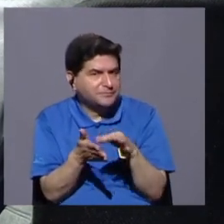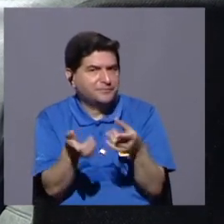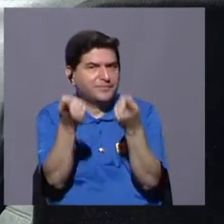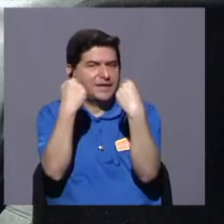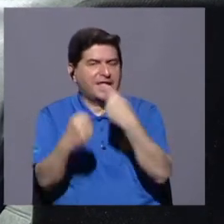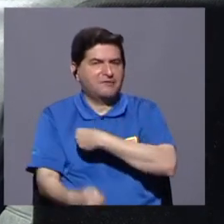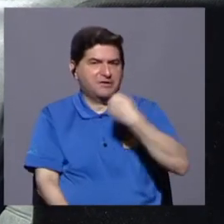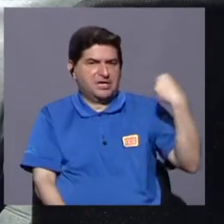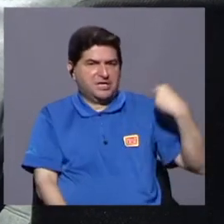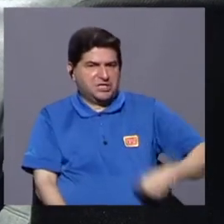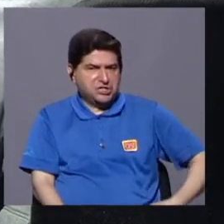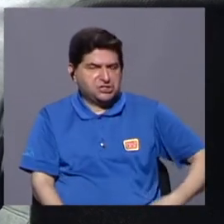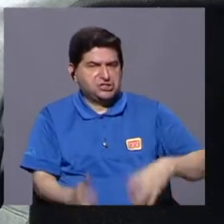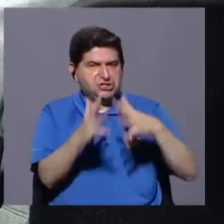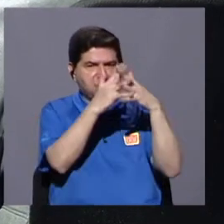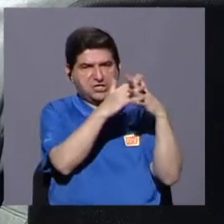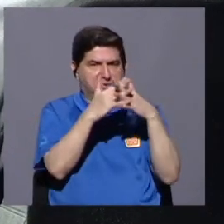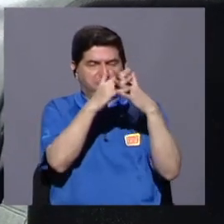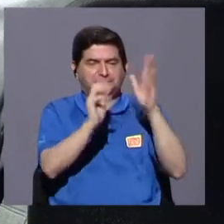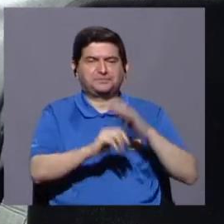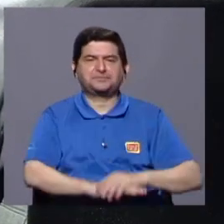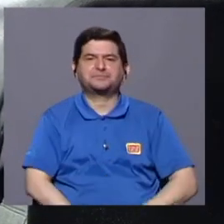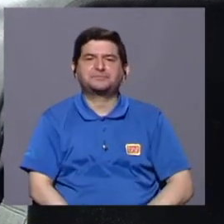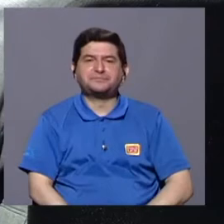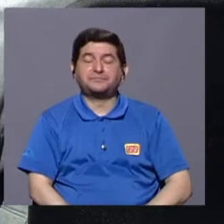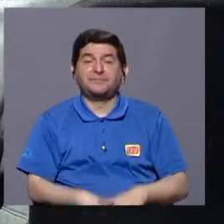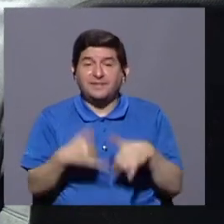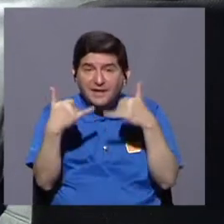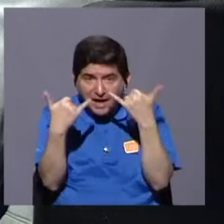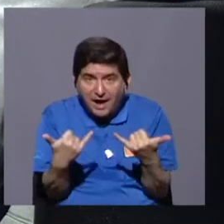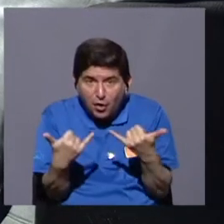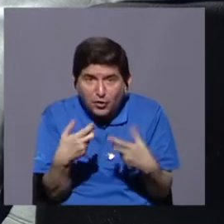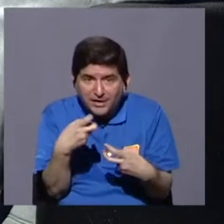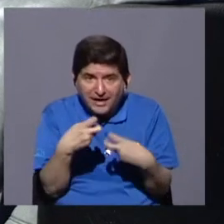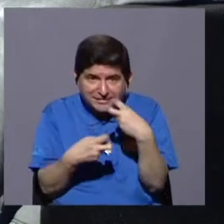de China, de Estados Unidos. Y ahorita con la